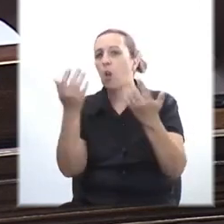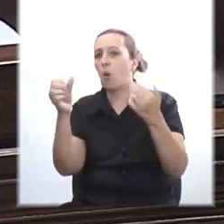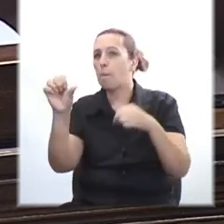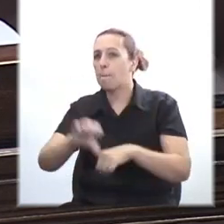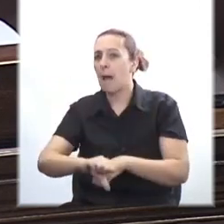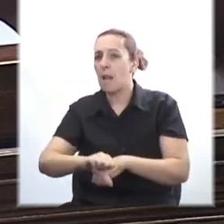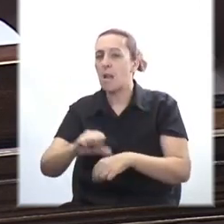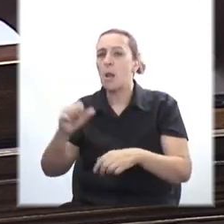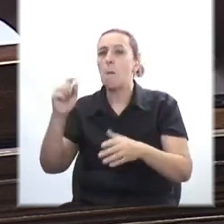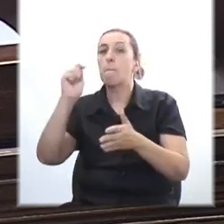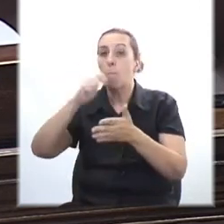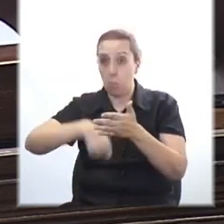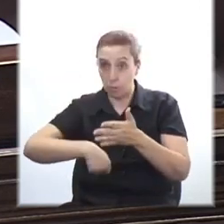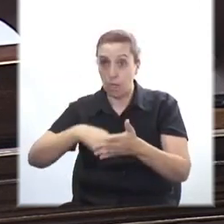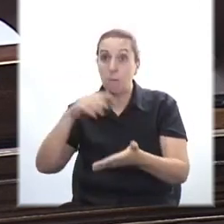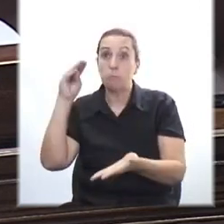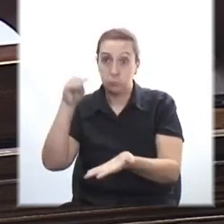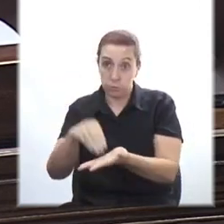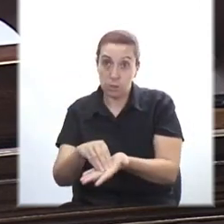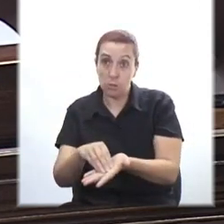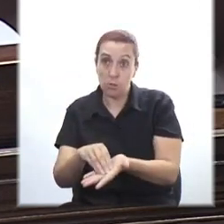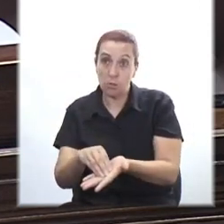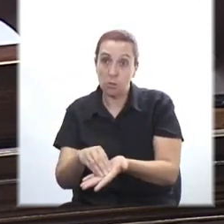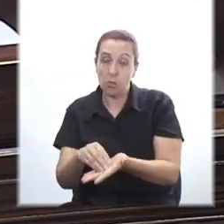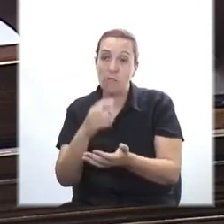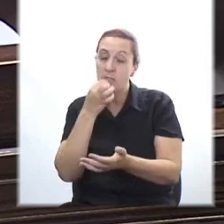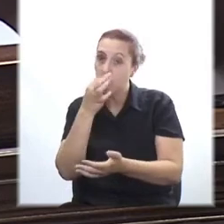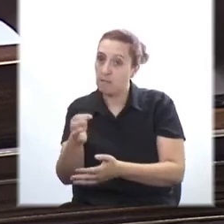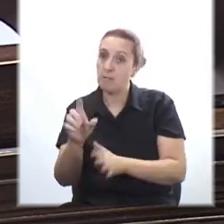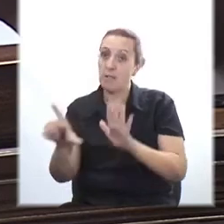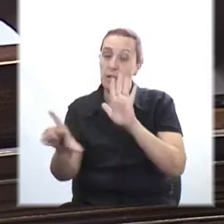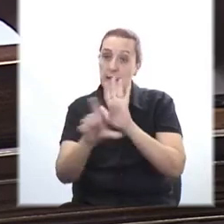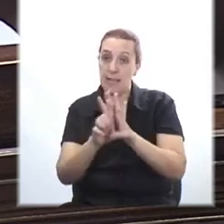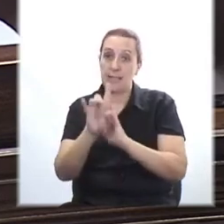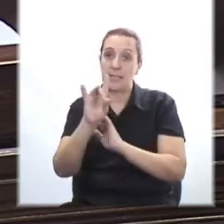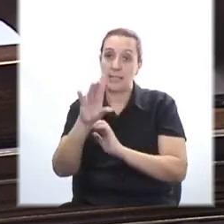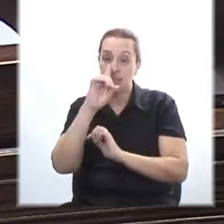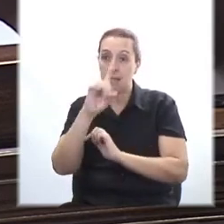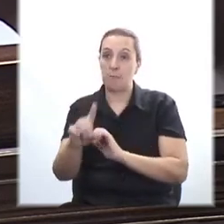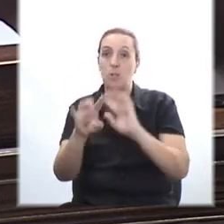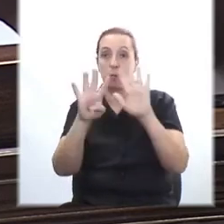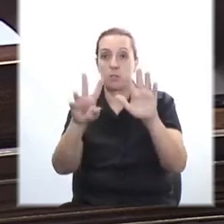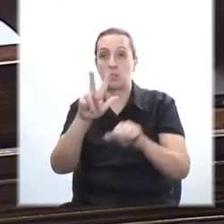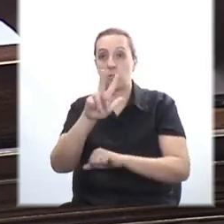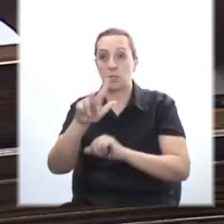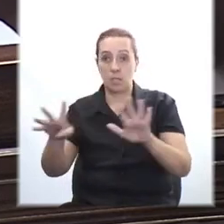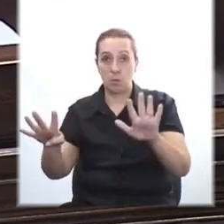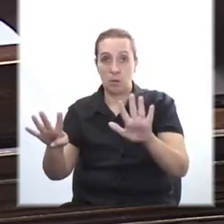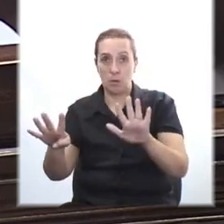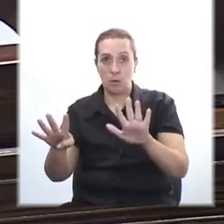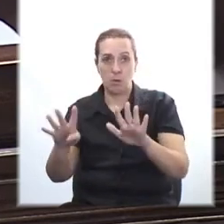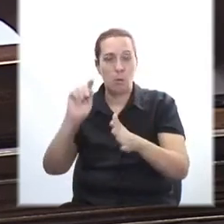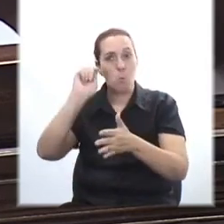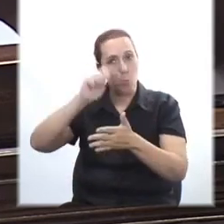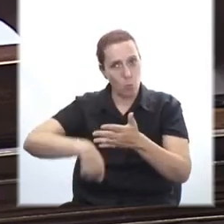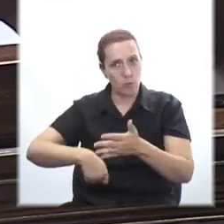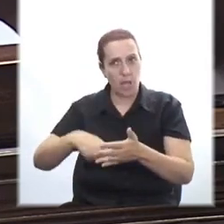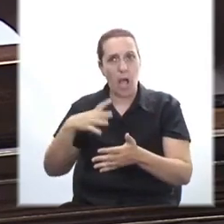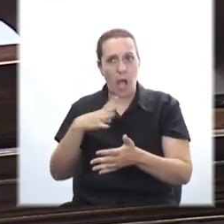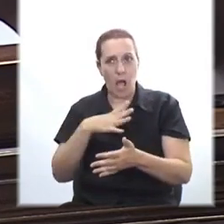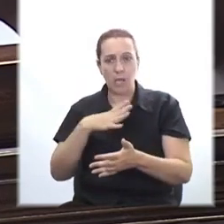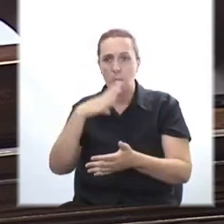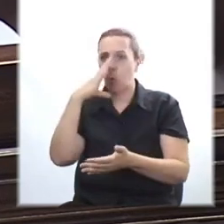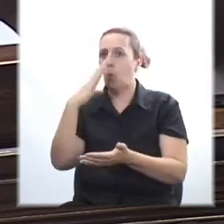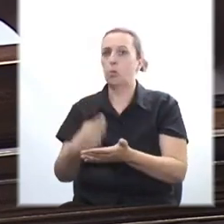multas se pusieron con respecto a lo que dice la propia ley 15.939? Si existen multas en los